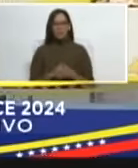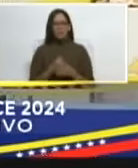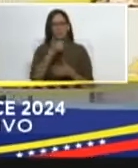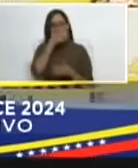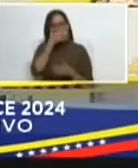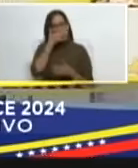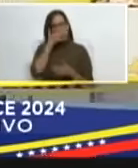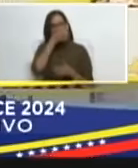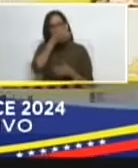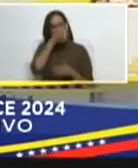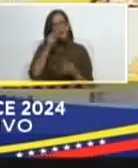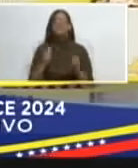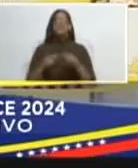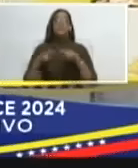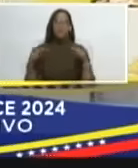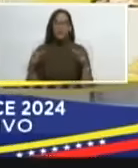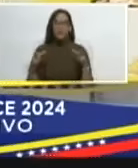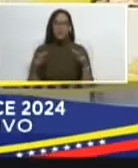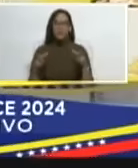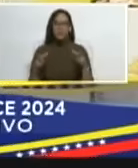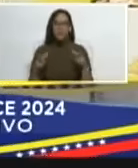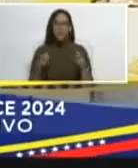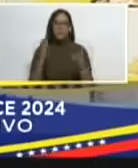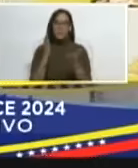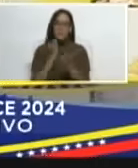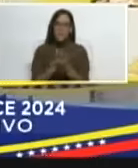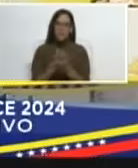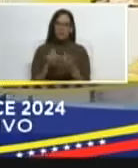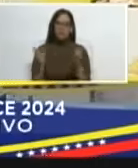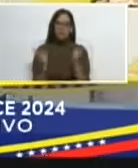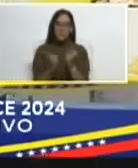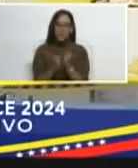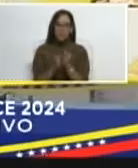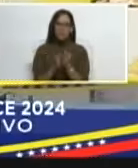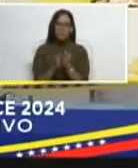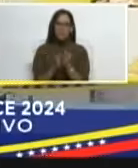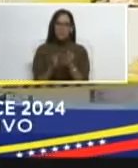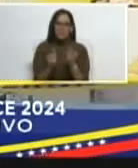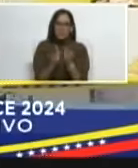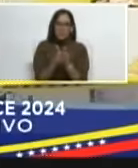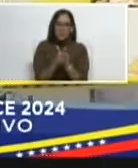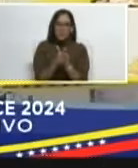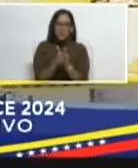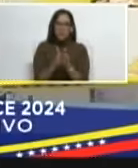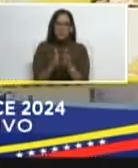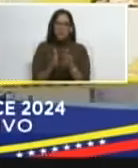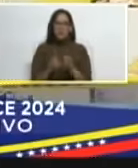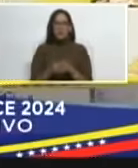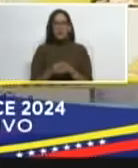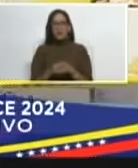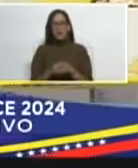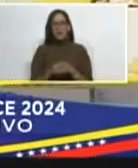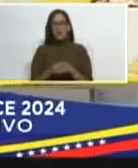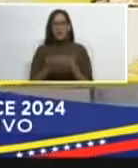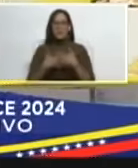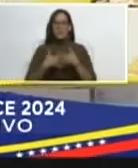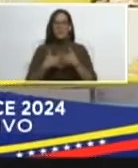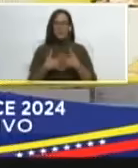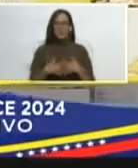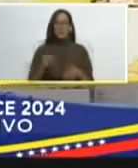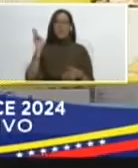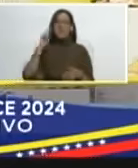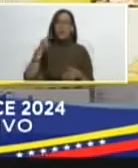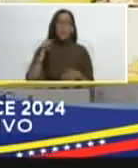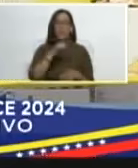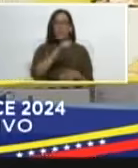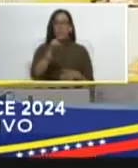grandes, medianos, pequeños, pequeñísimos, emprendedores, emprendedoras, ninguno de